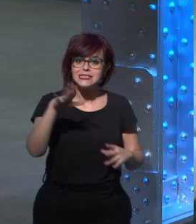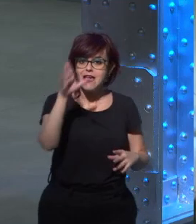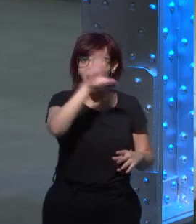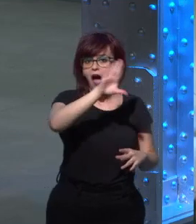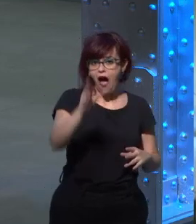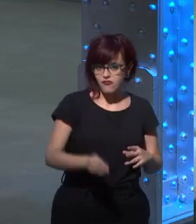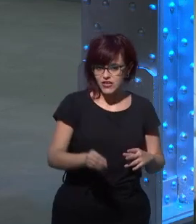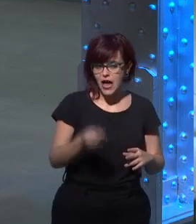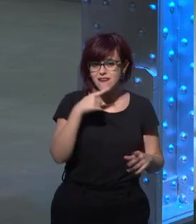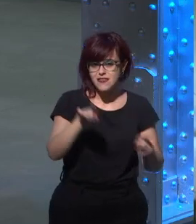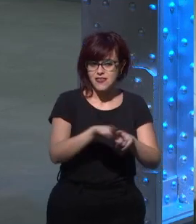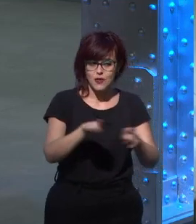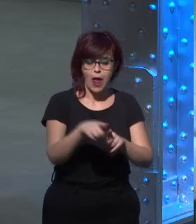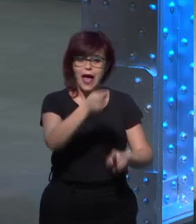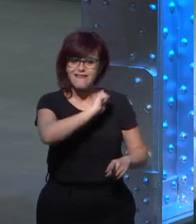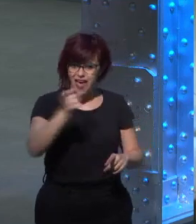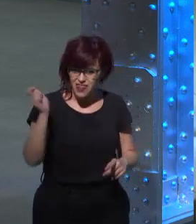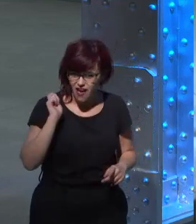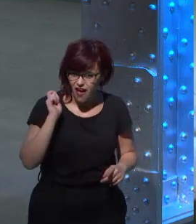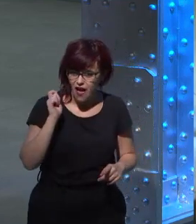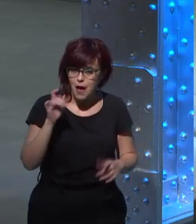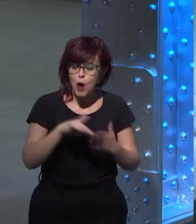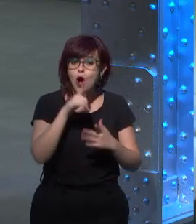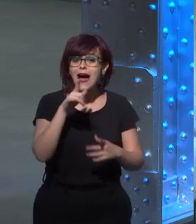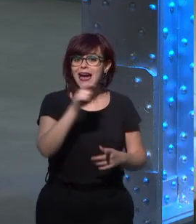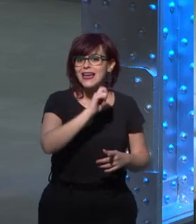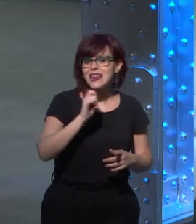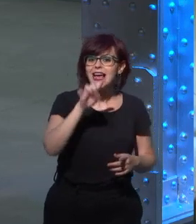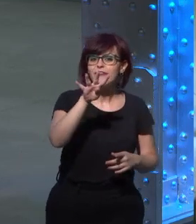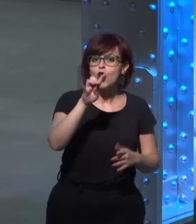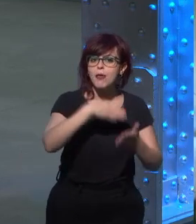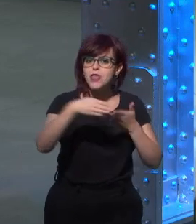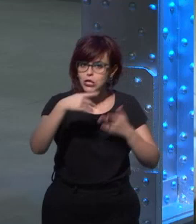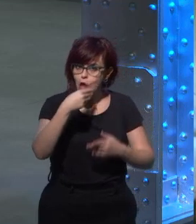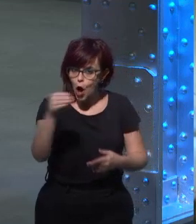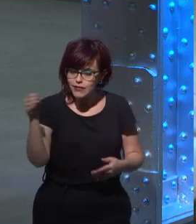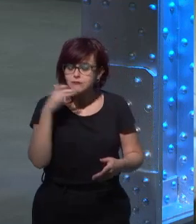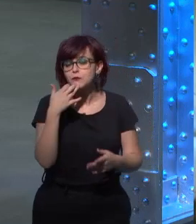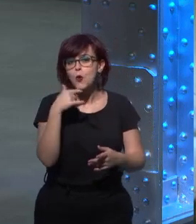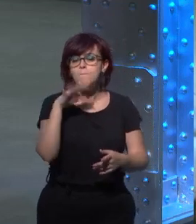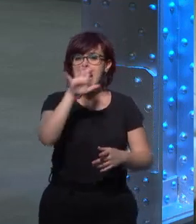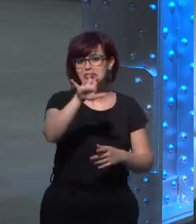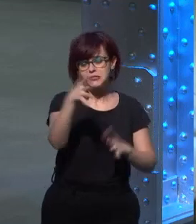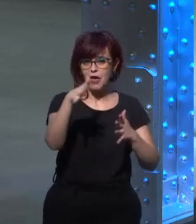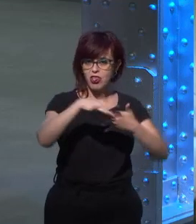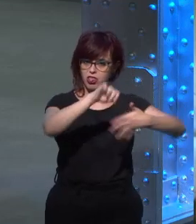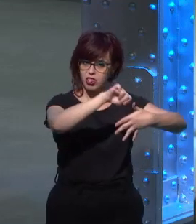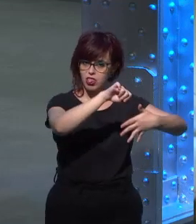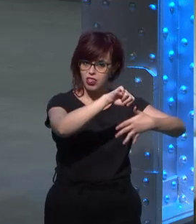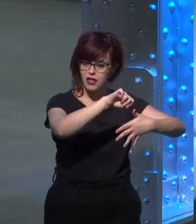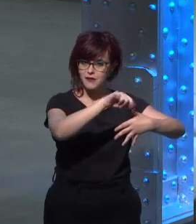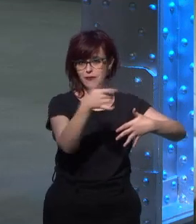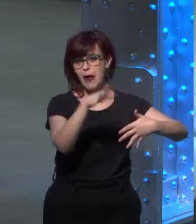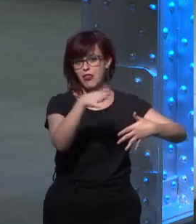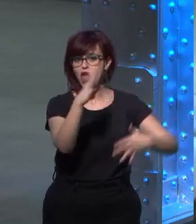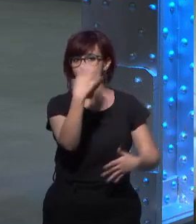Kenia, por población, por tamaño. Y Kenia tiene 14 millones de jóvenes. Si fuéramos un país en el entorno latinoamericano,